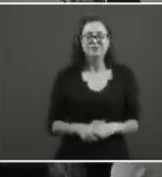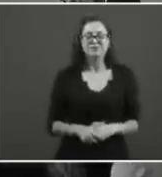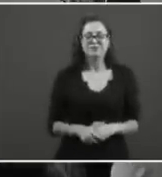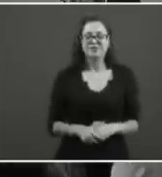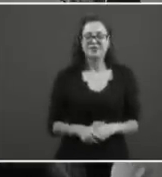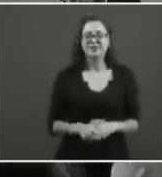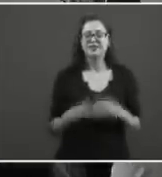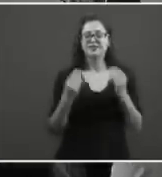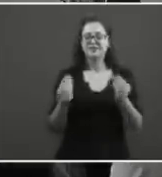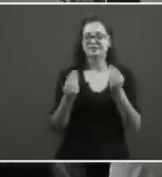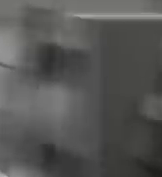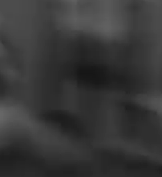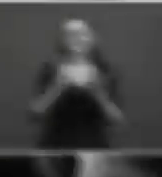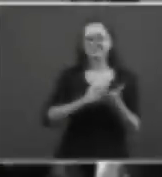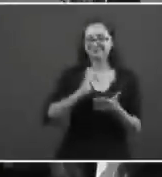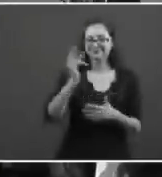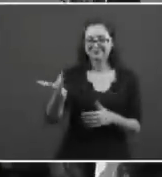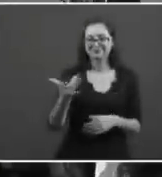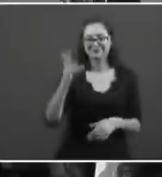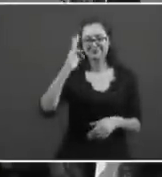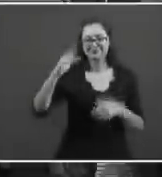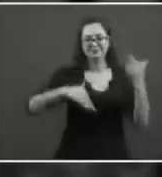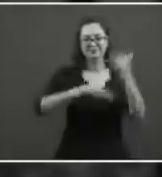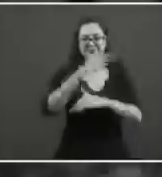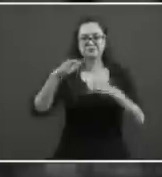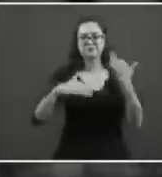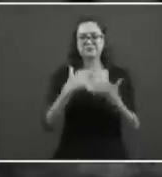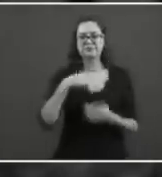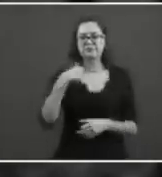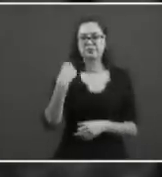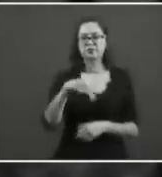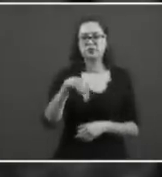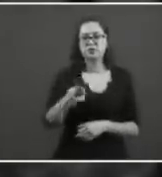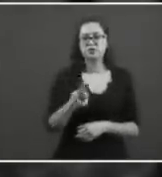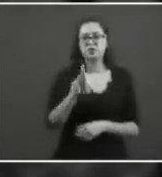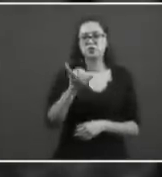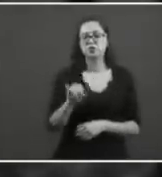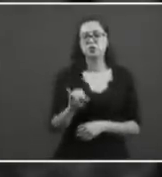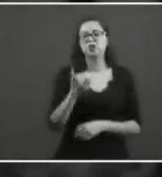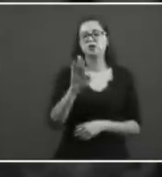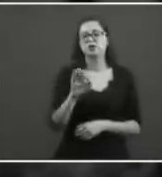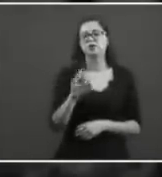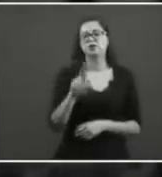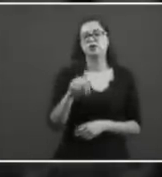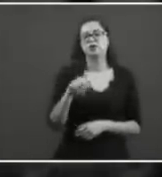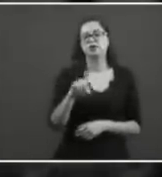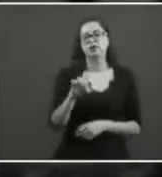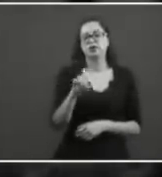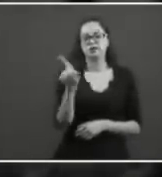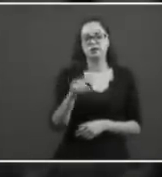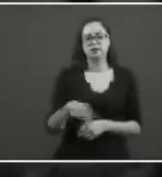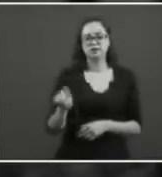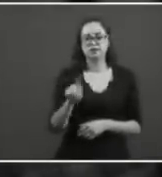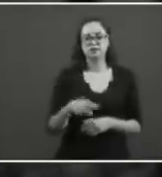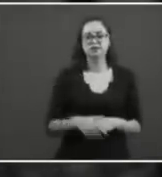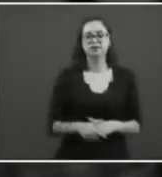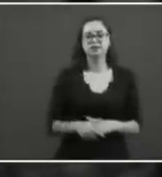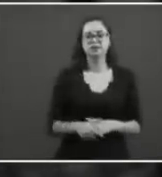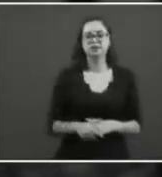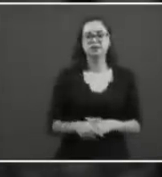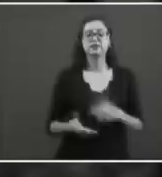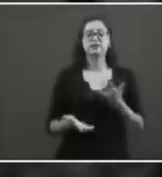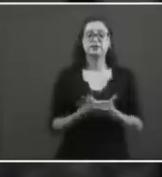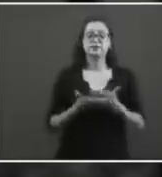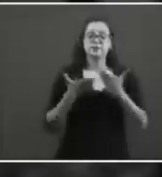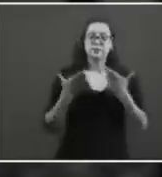Muchas gracias. Hola a todas y a todos, soy Nuri Fernández de La Caracola. Y realmente ahora que se